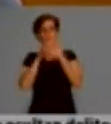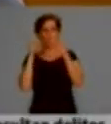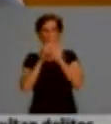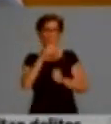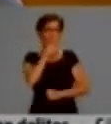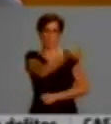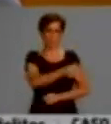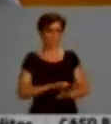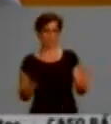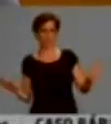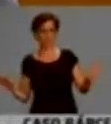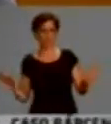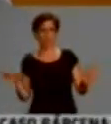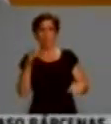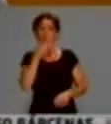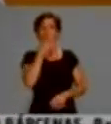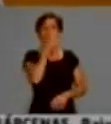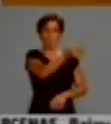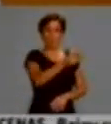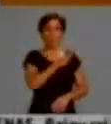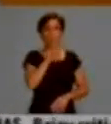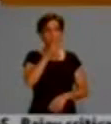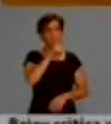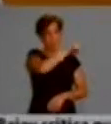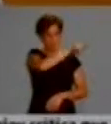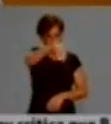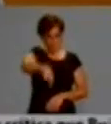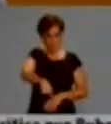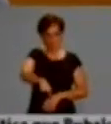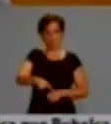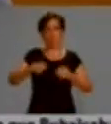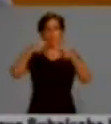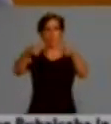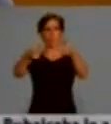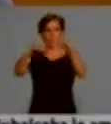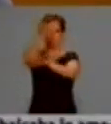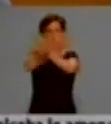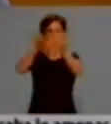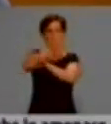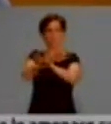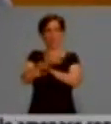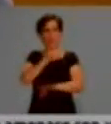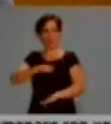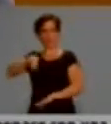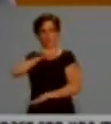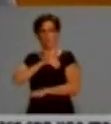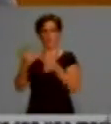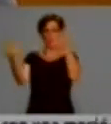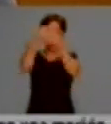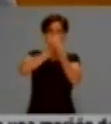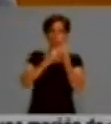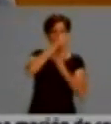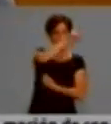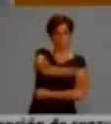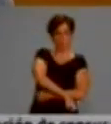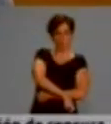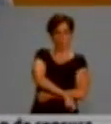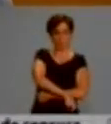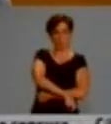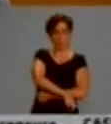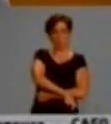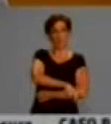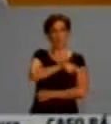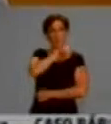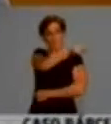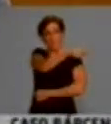Vergonzoso porque querer confundir a España con su propia persona y plantearnos nada menos que